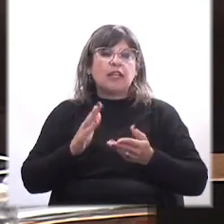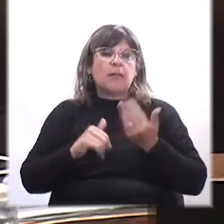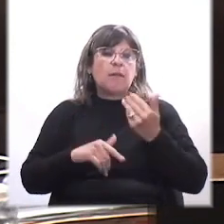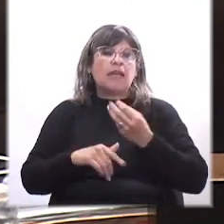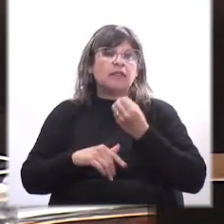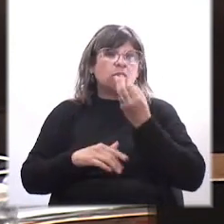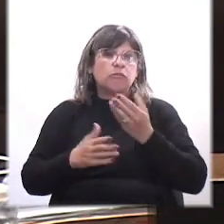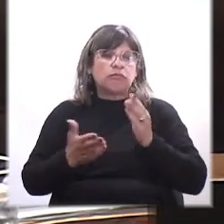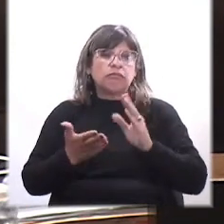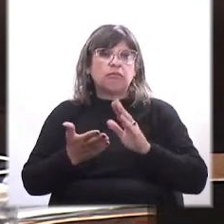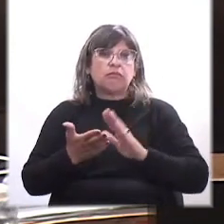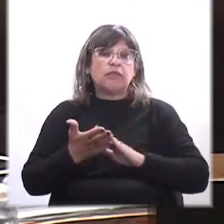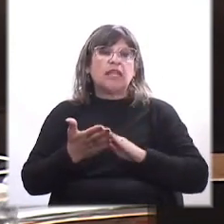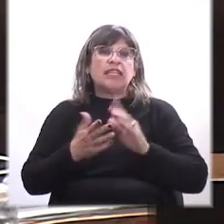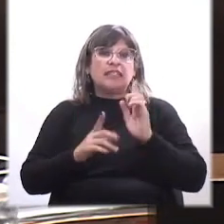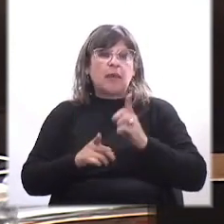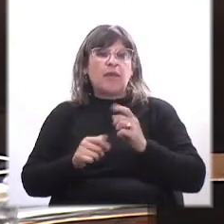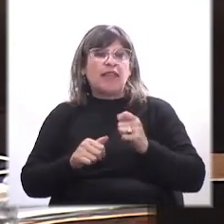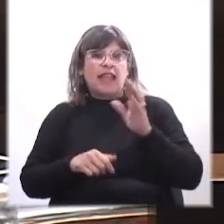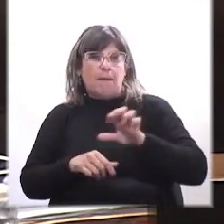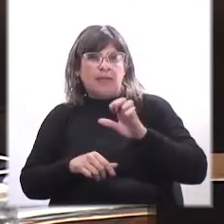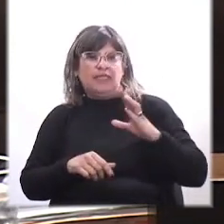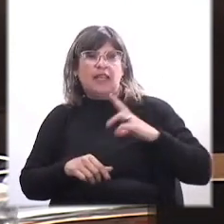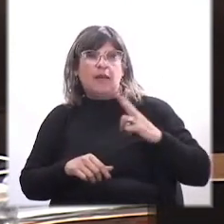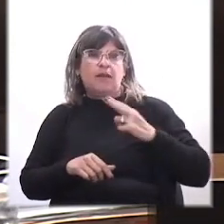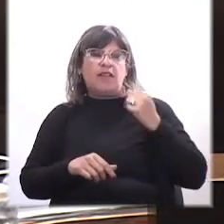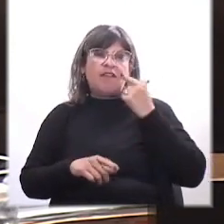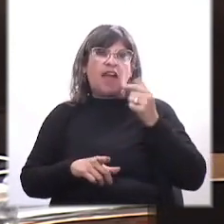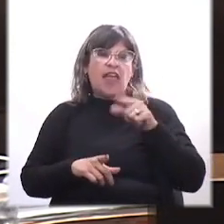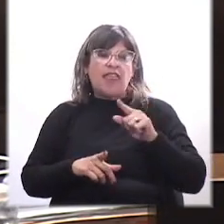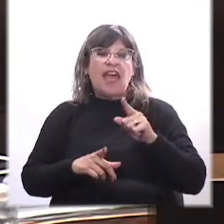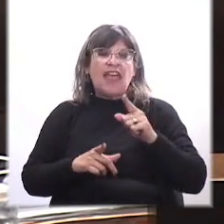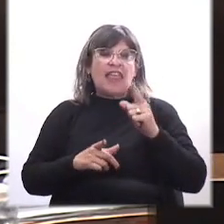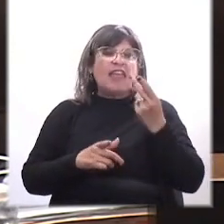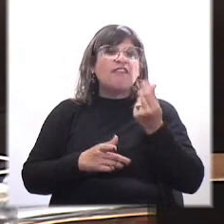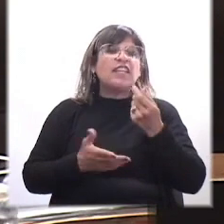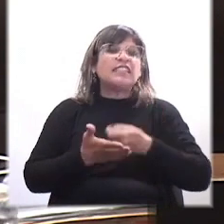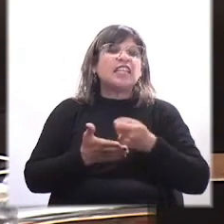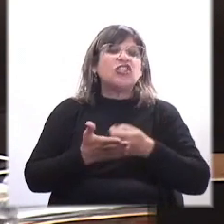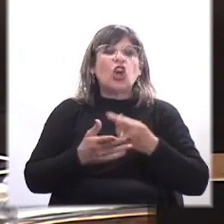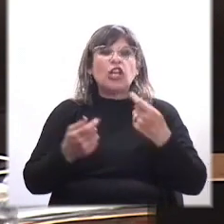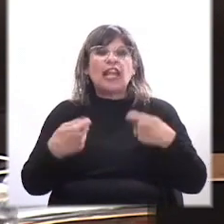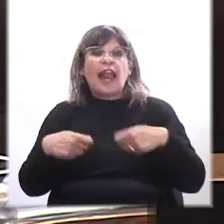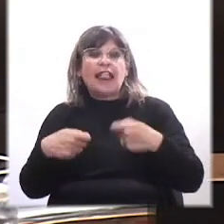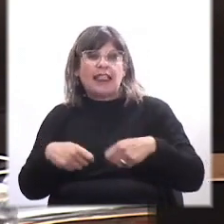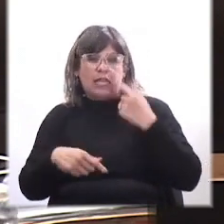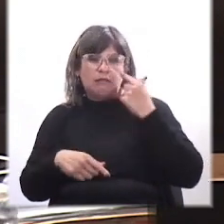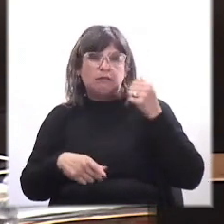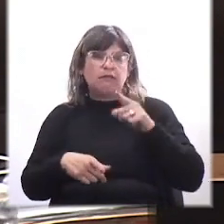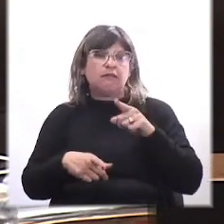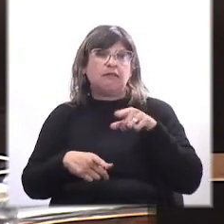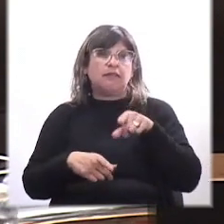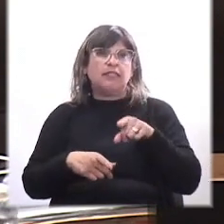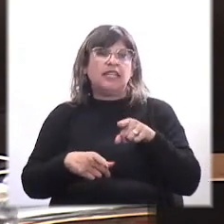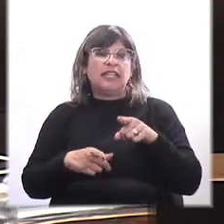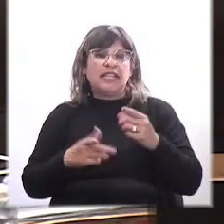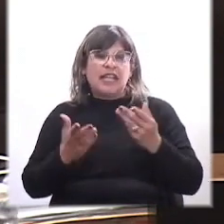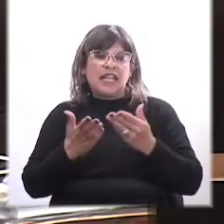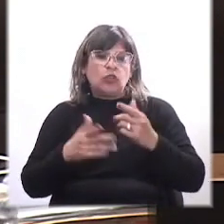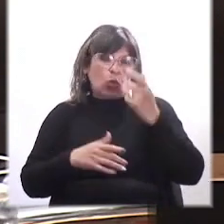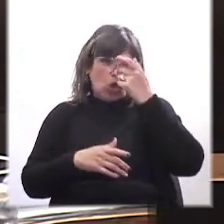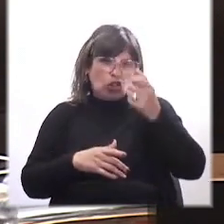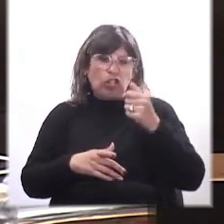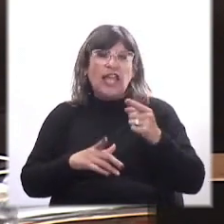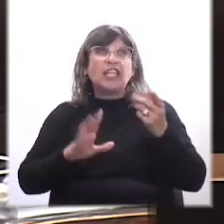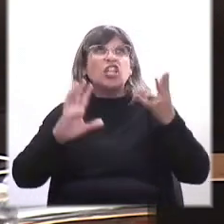y participación también del sector privado, esquemas de financiación y garantía, estudios técnicos,